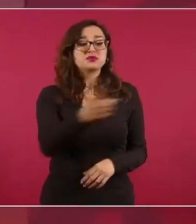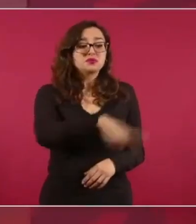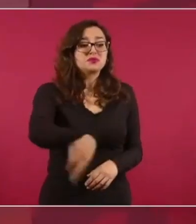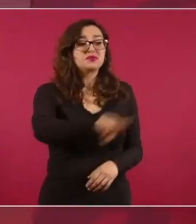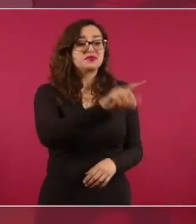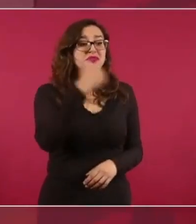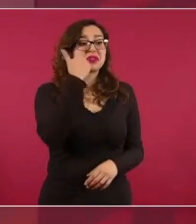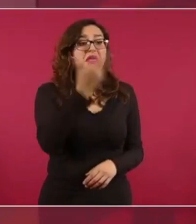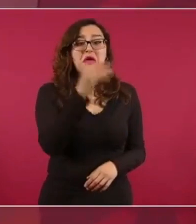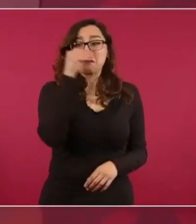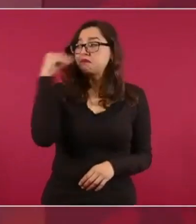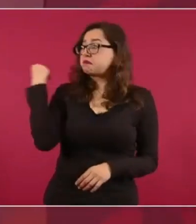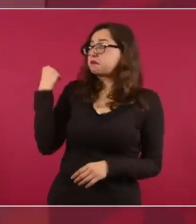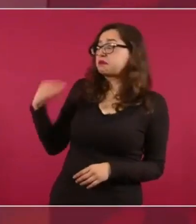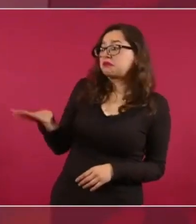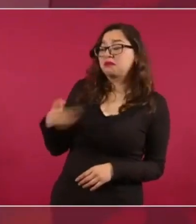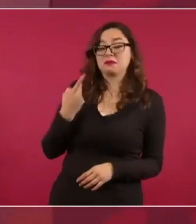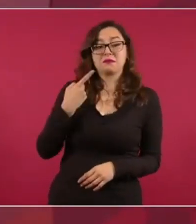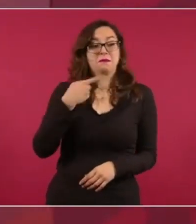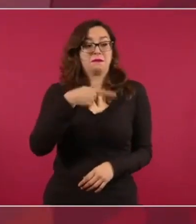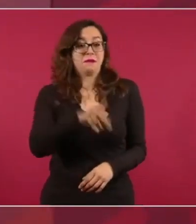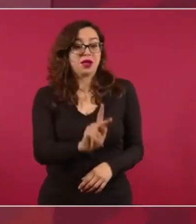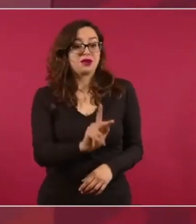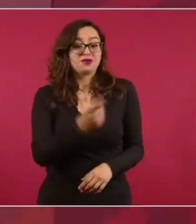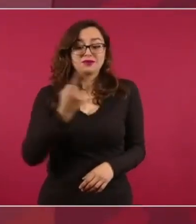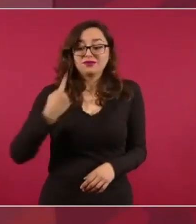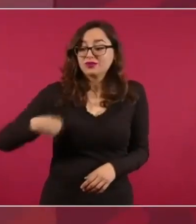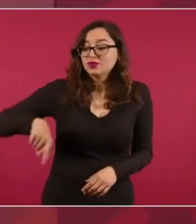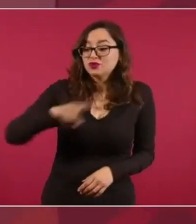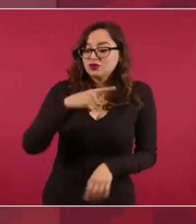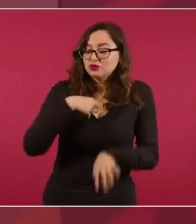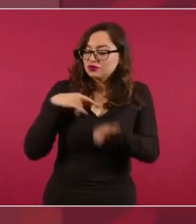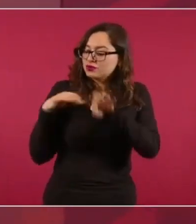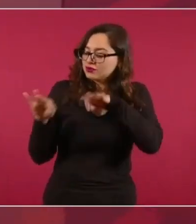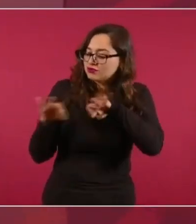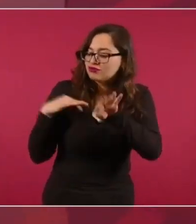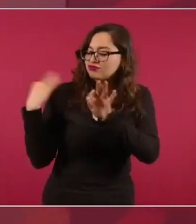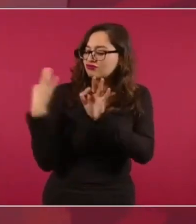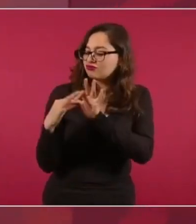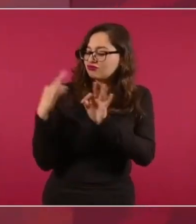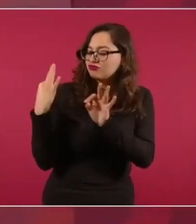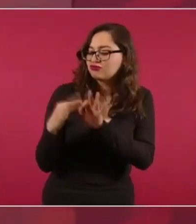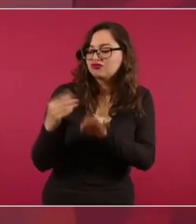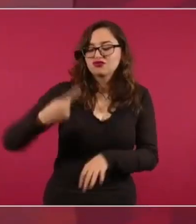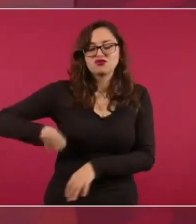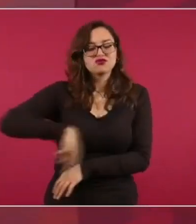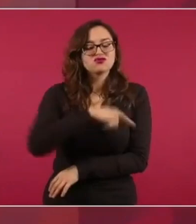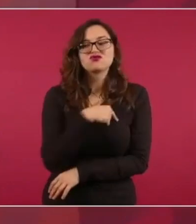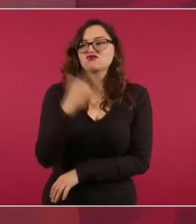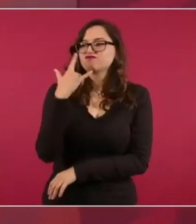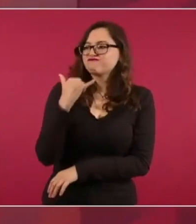de que nosotros no vamos a fallarle al pueblo,